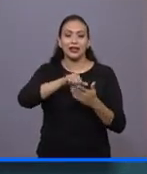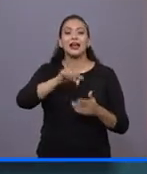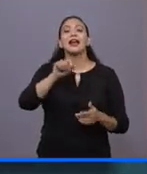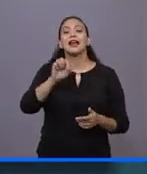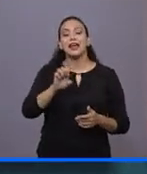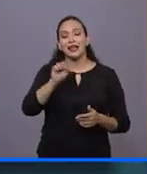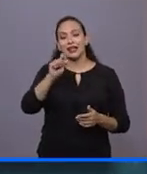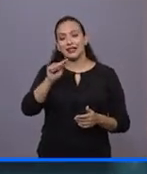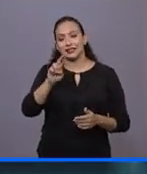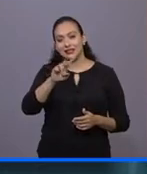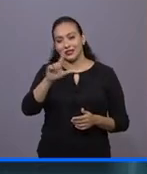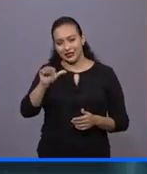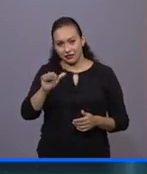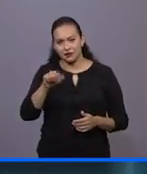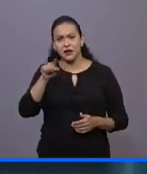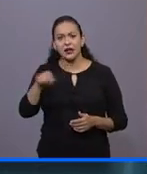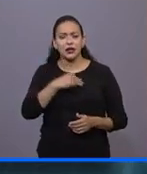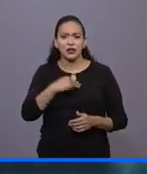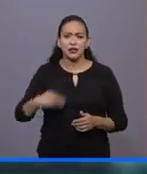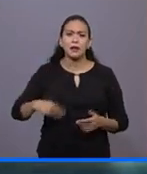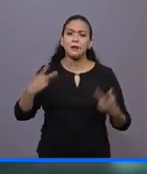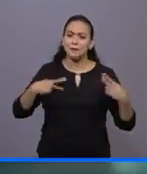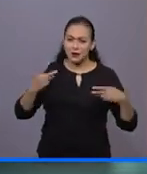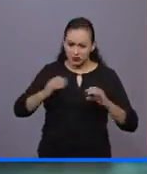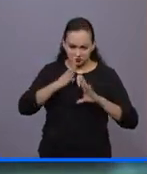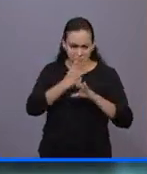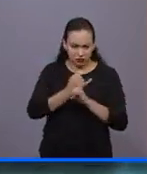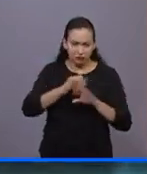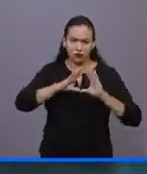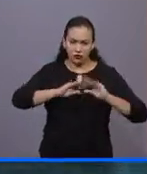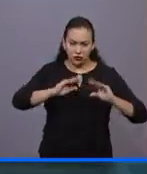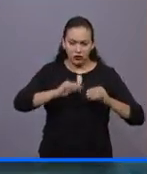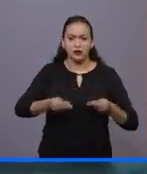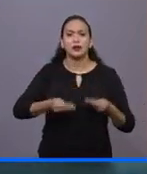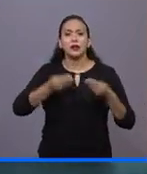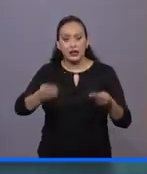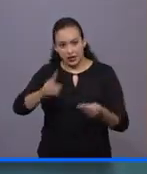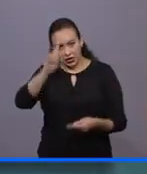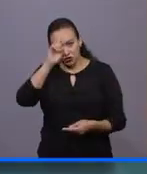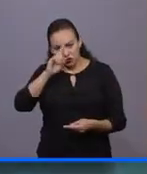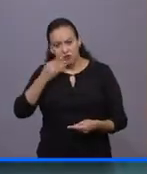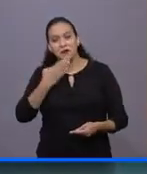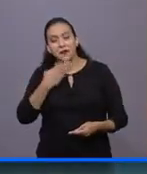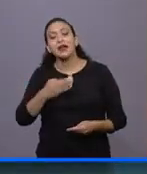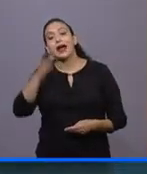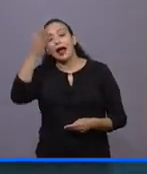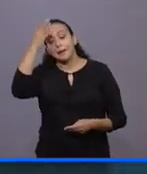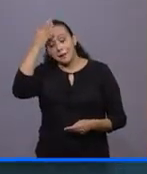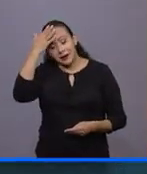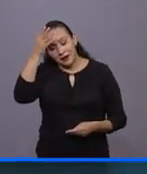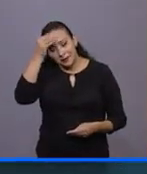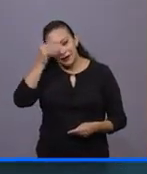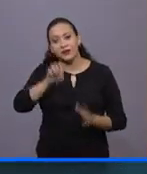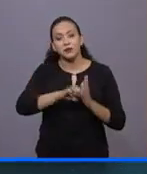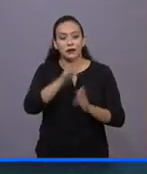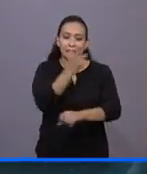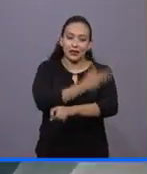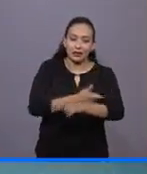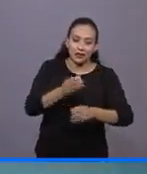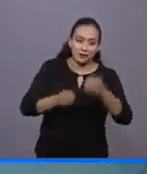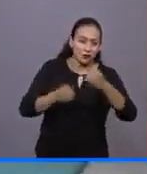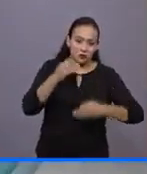municipio de Centla, en la que la ciudadanía recibió información legal y atención directa sobre juicios o trámites en